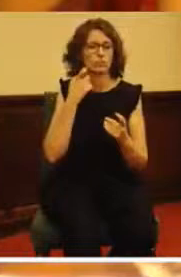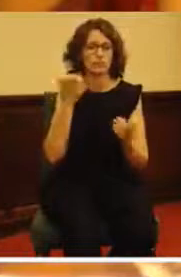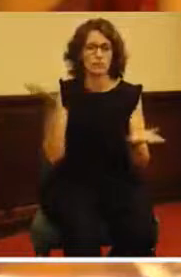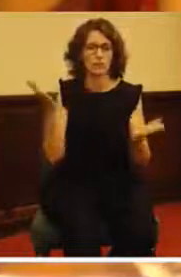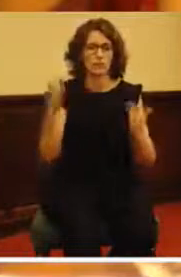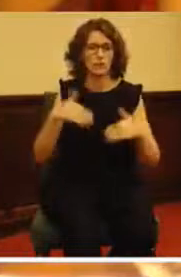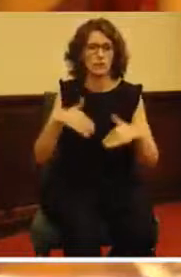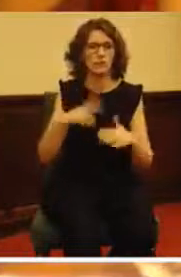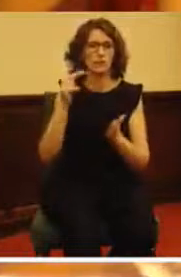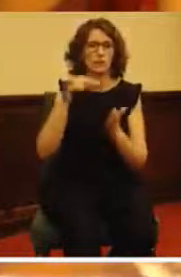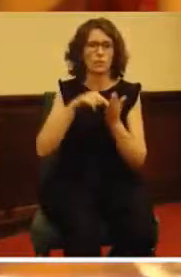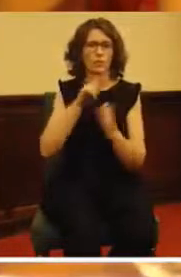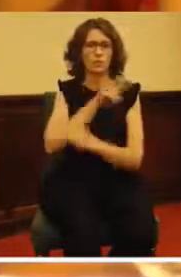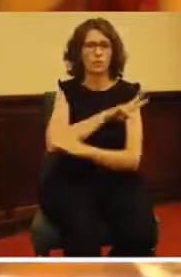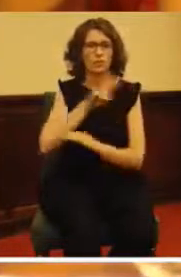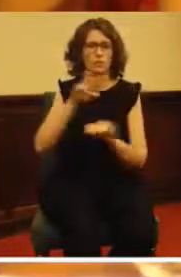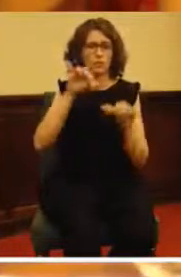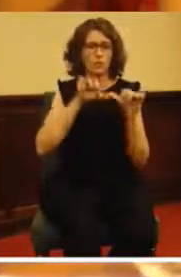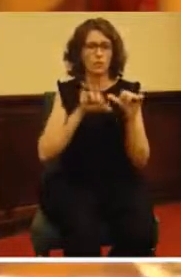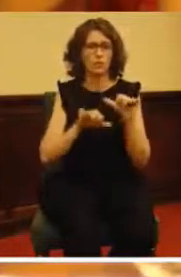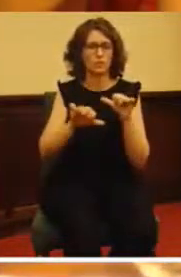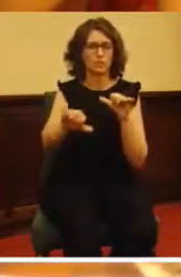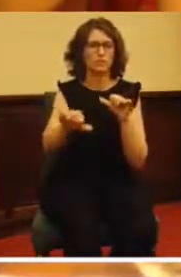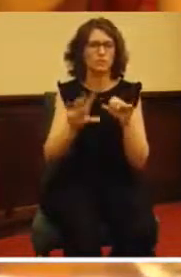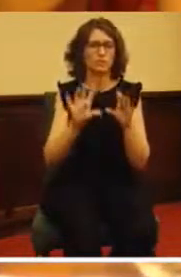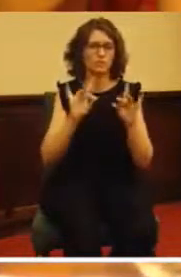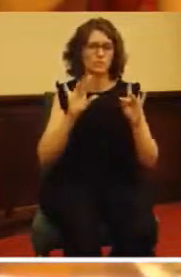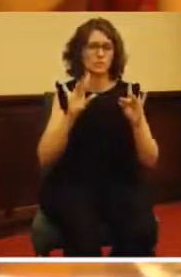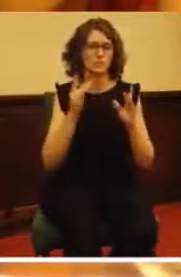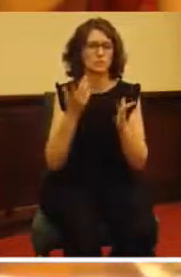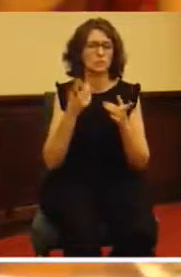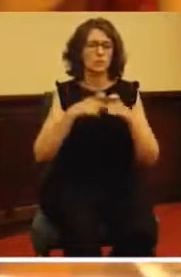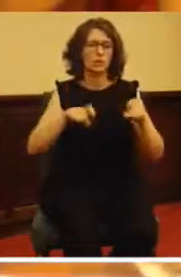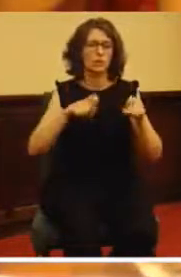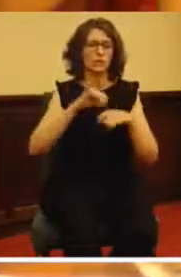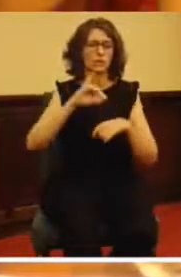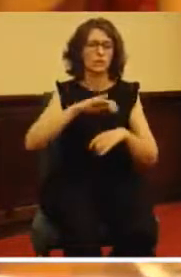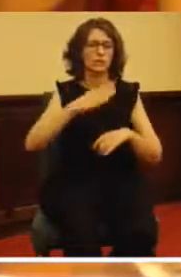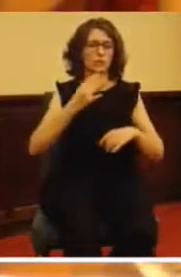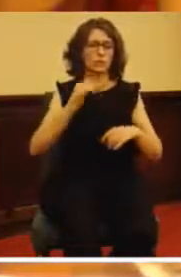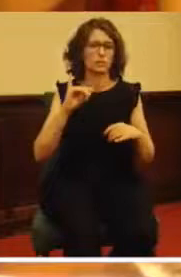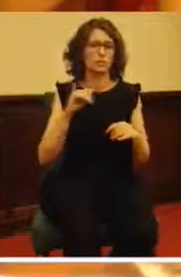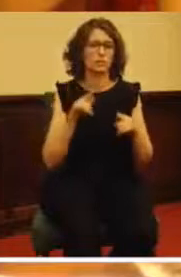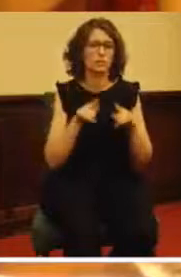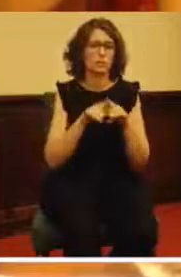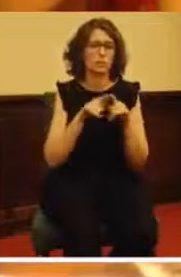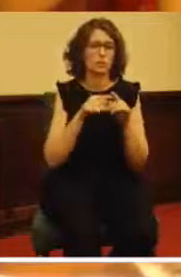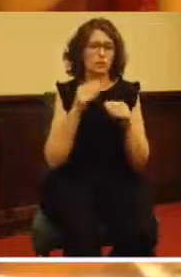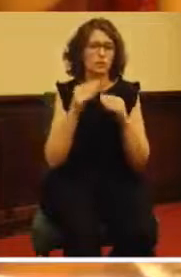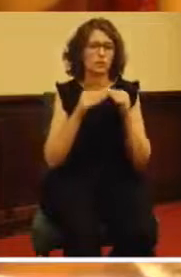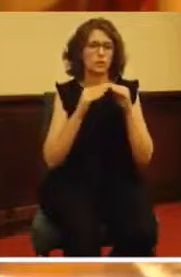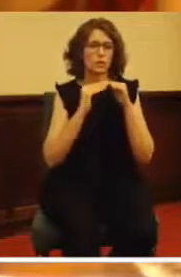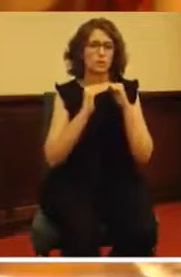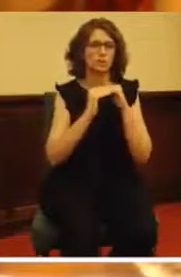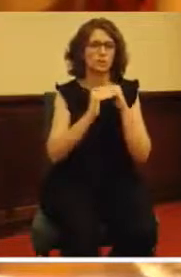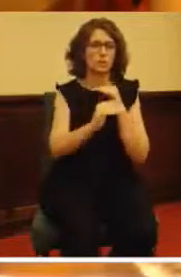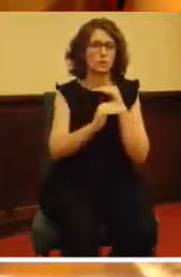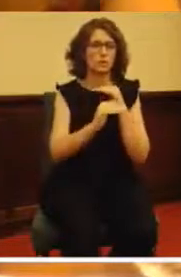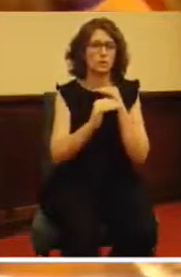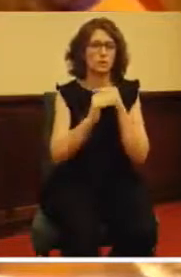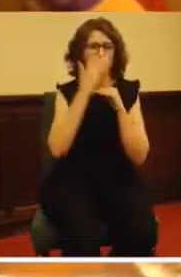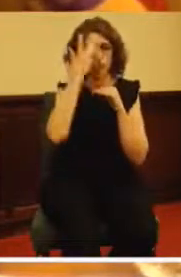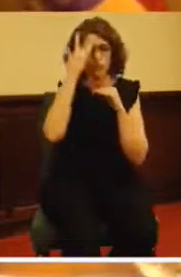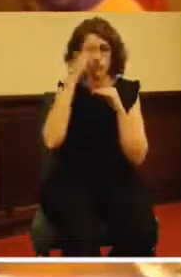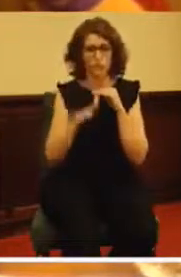año 2022, a partir de ahí ya el recibo del IBI permanecerá estable por